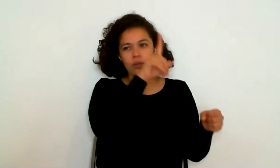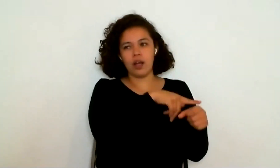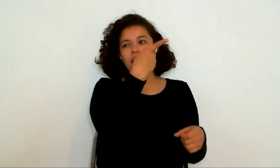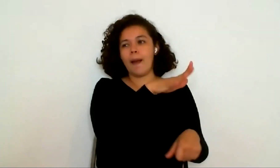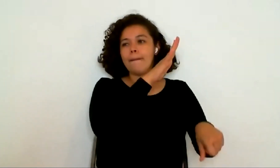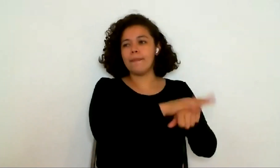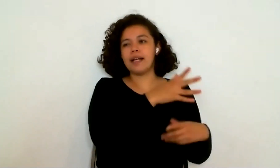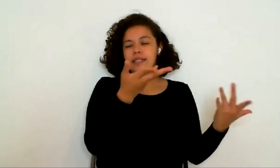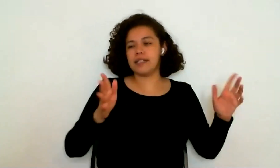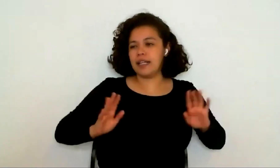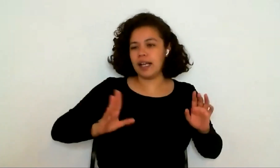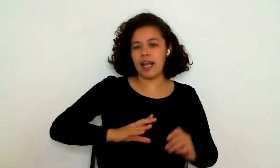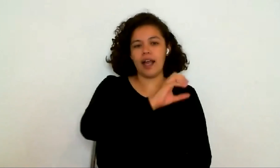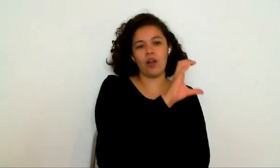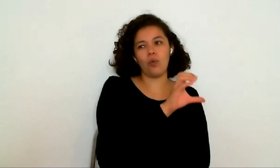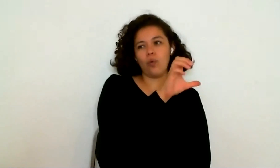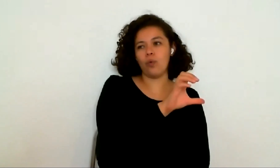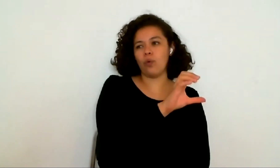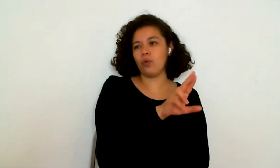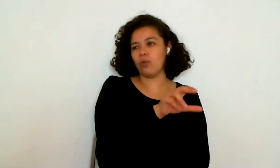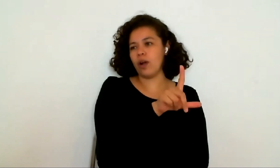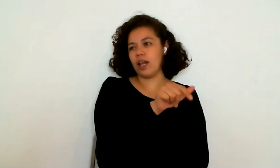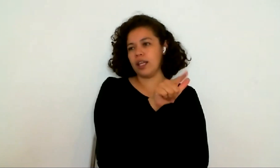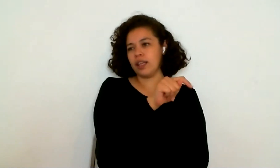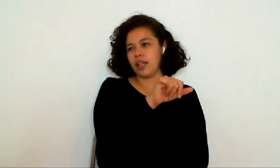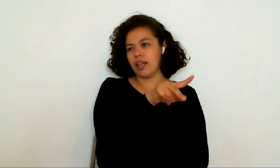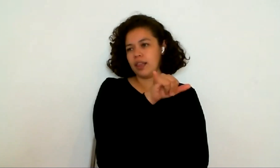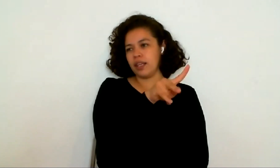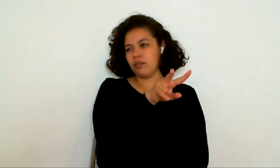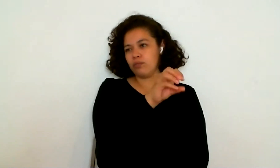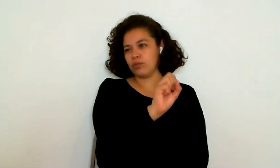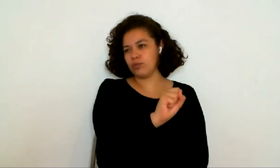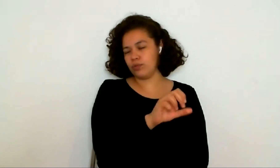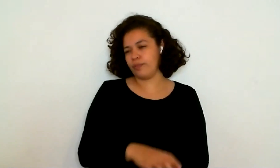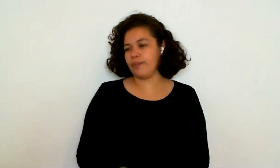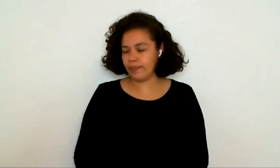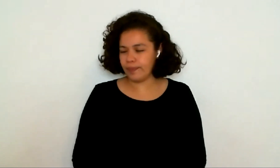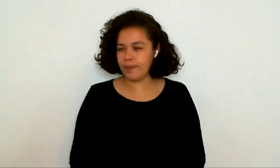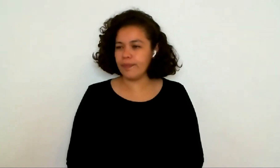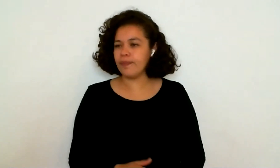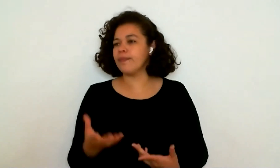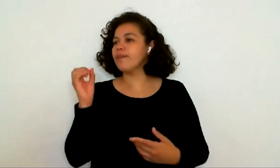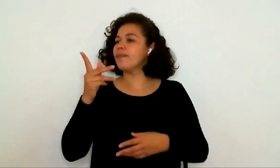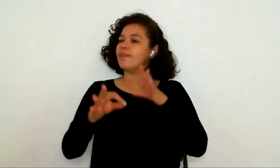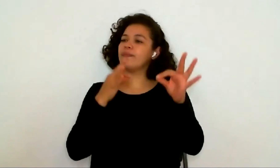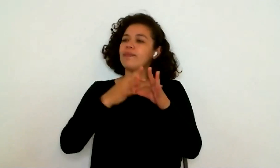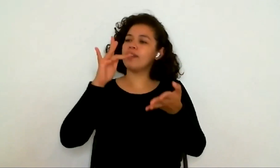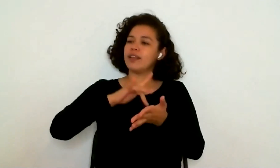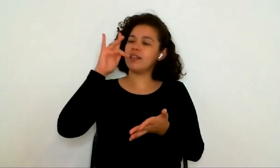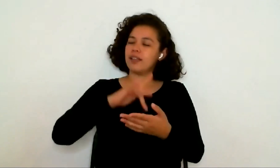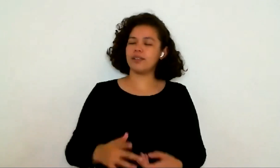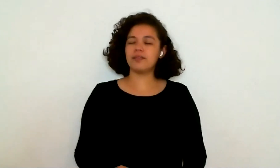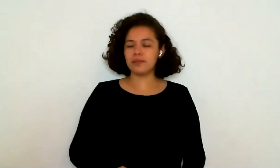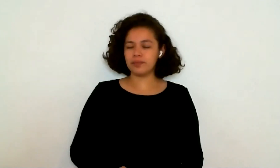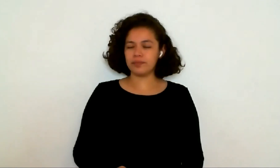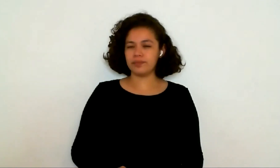a presentar más resultados cualitativos. Ok, perfecto. Gracias, Monse.